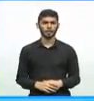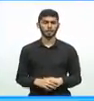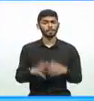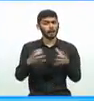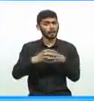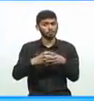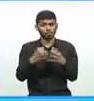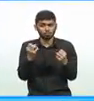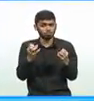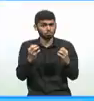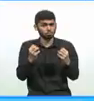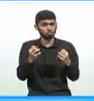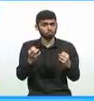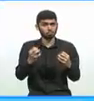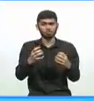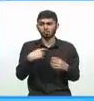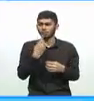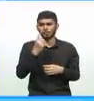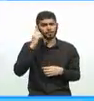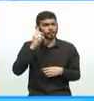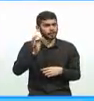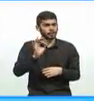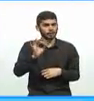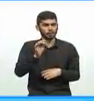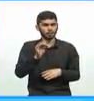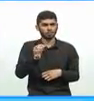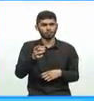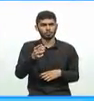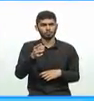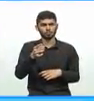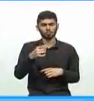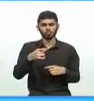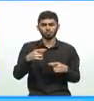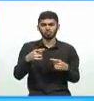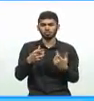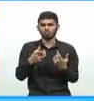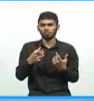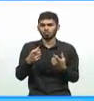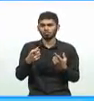El equipo está bien, el equipo está bien. También somos conscientes de que el compromiso siempre fue